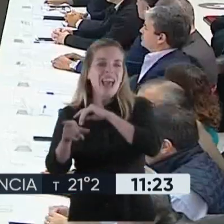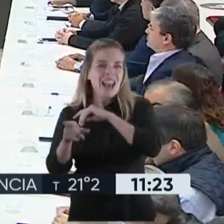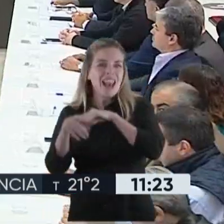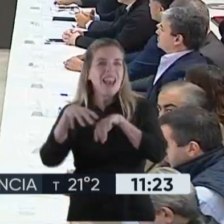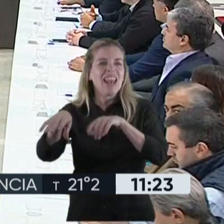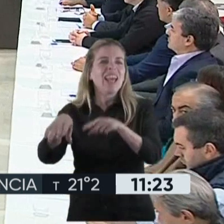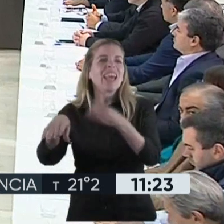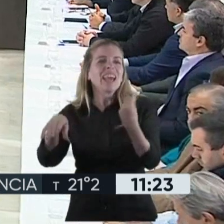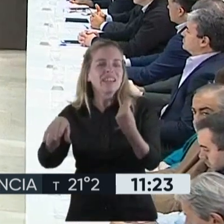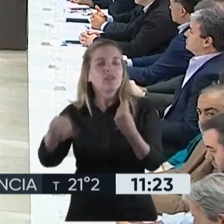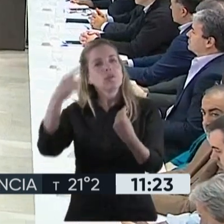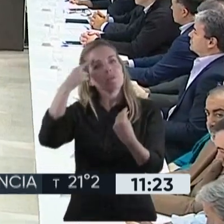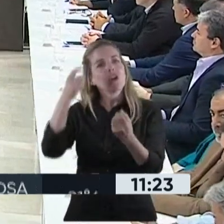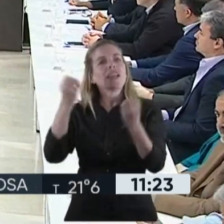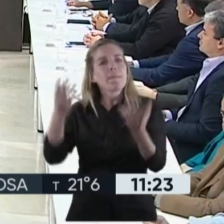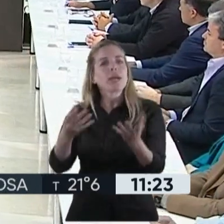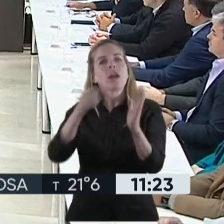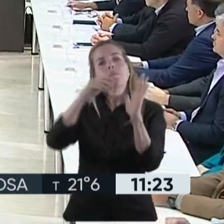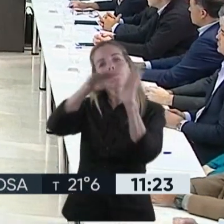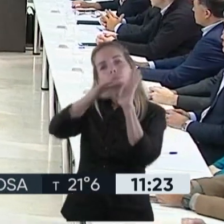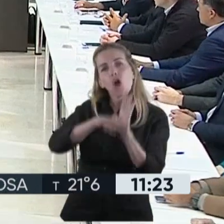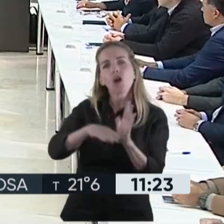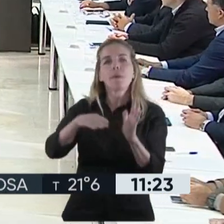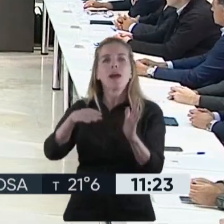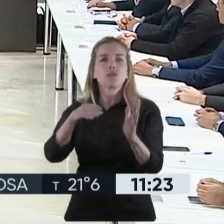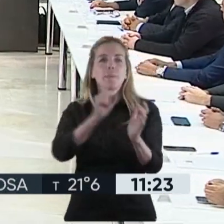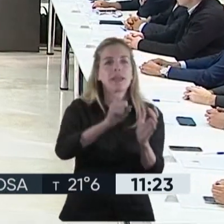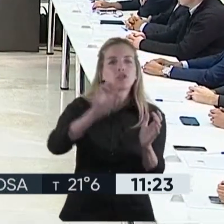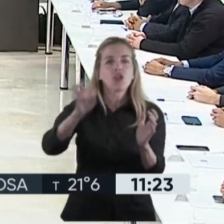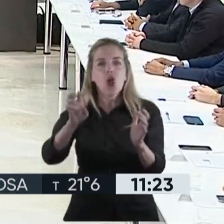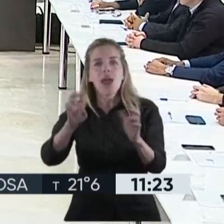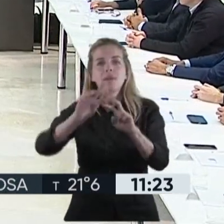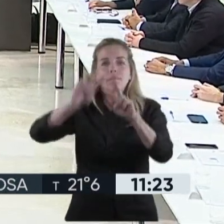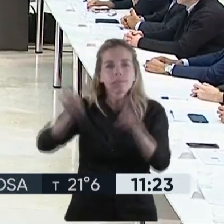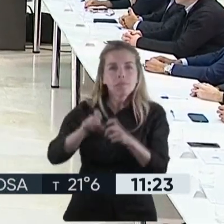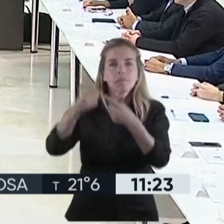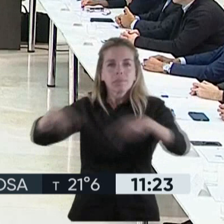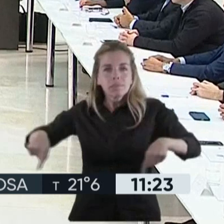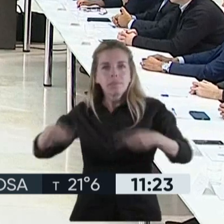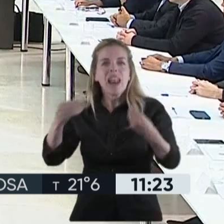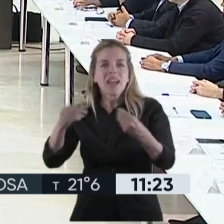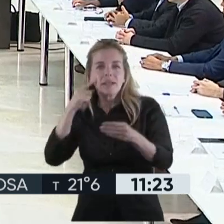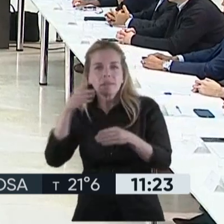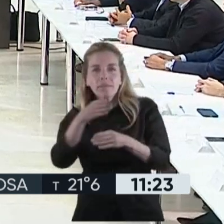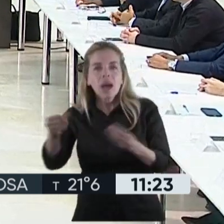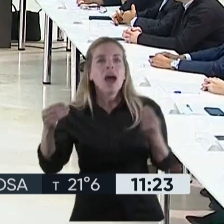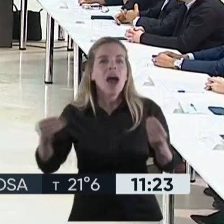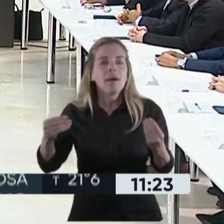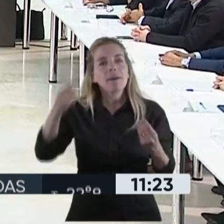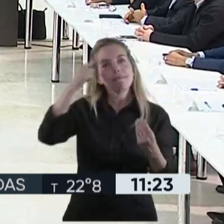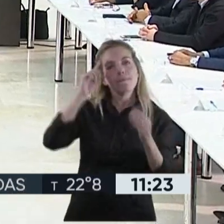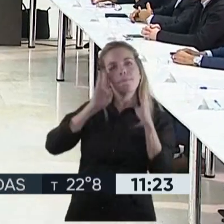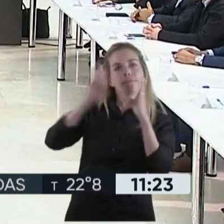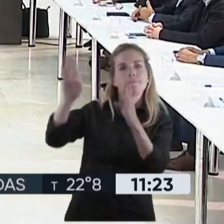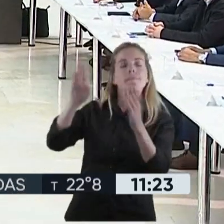de mejorar la normativa cambiaria para el acceso a las divisas, es orientarlo hacia la